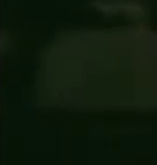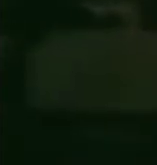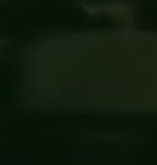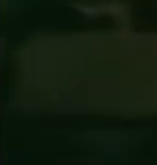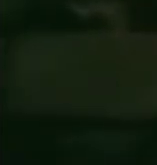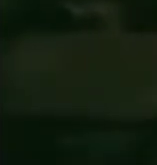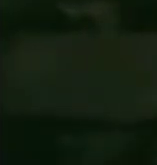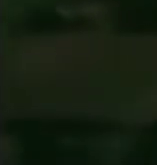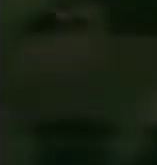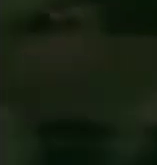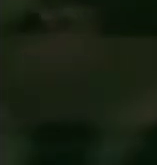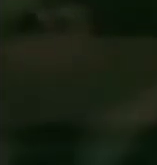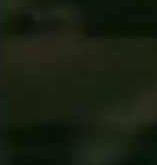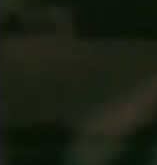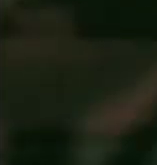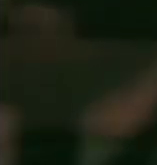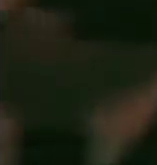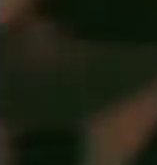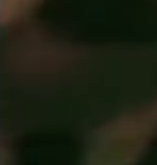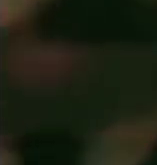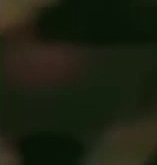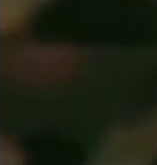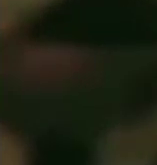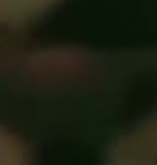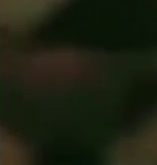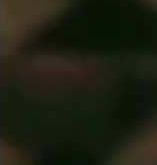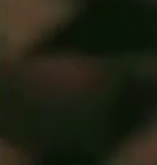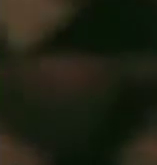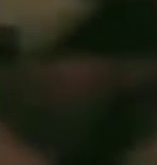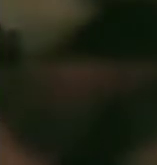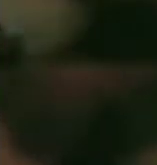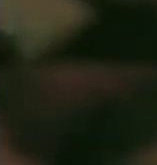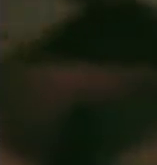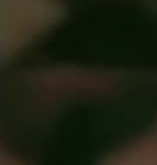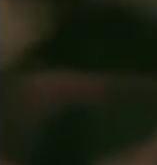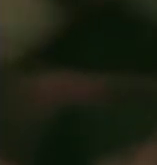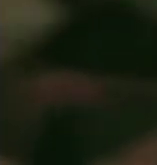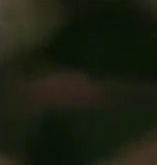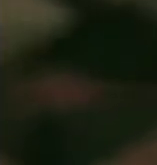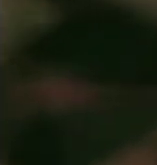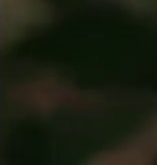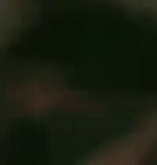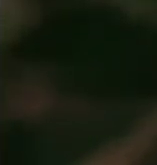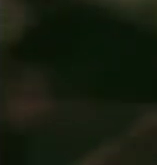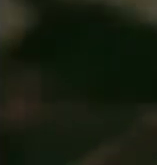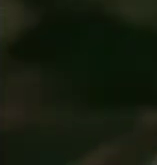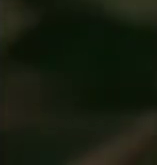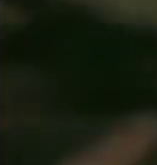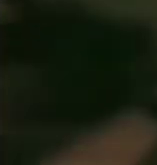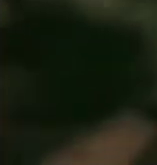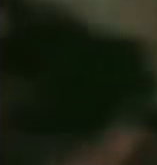sin pasar tú por mí. Te tenía,